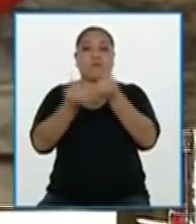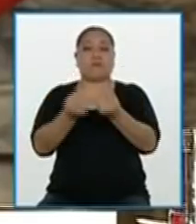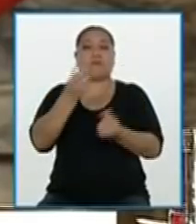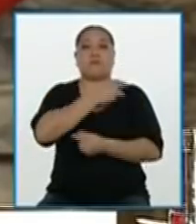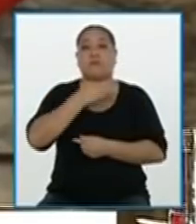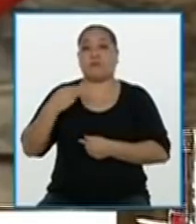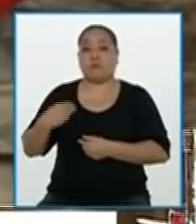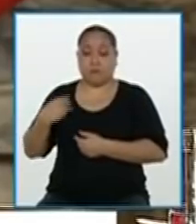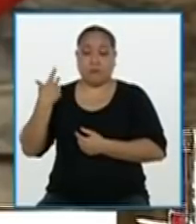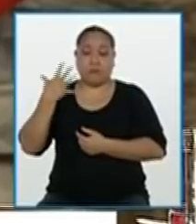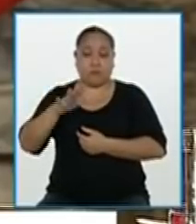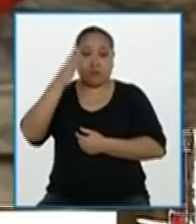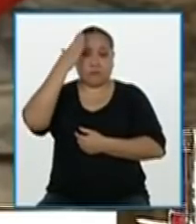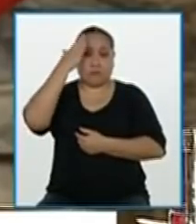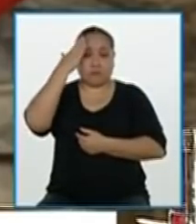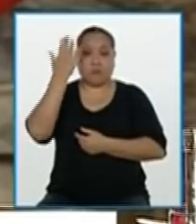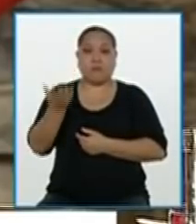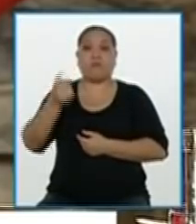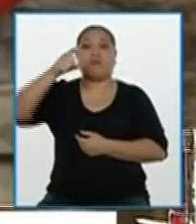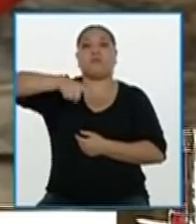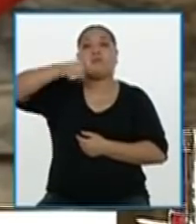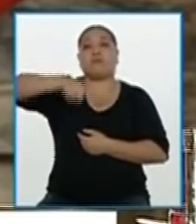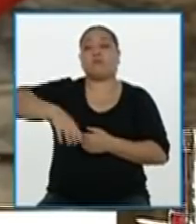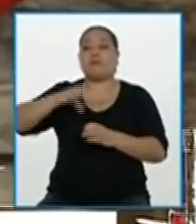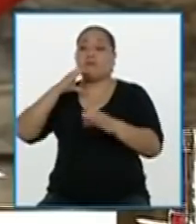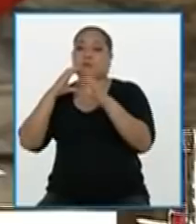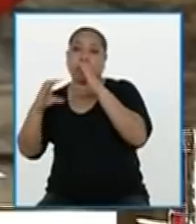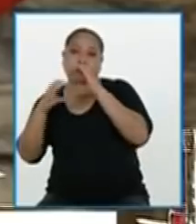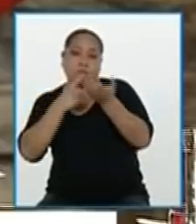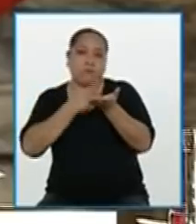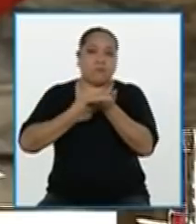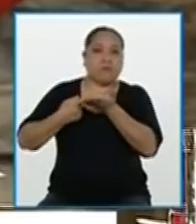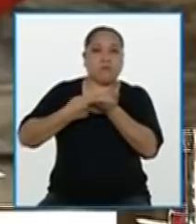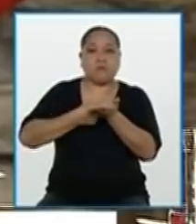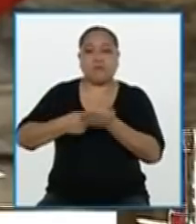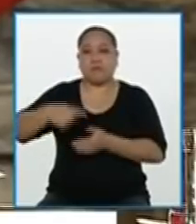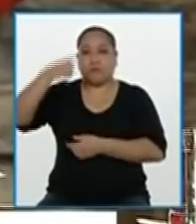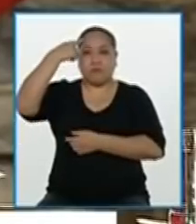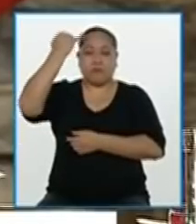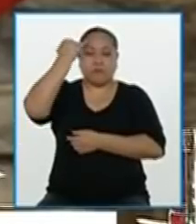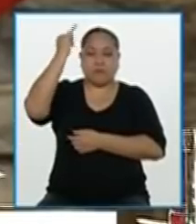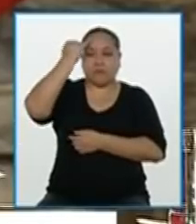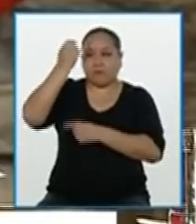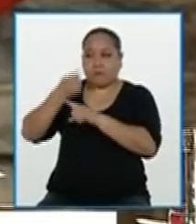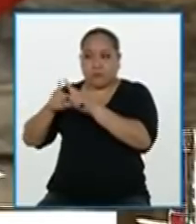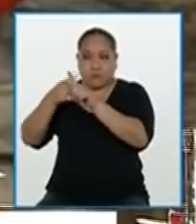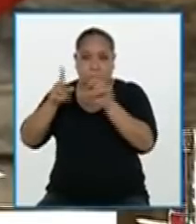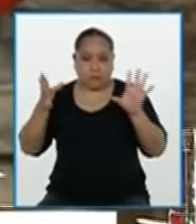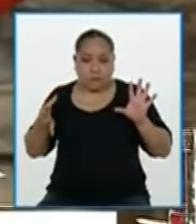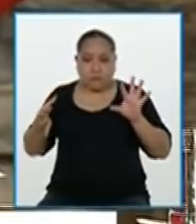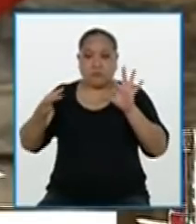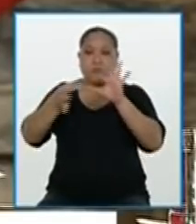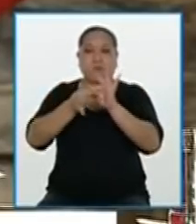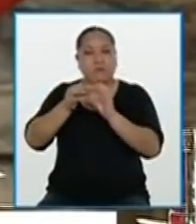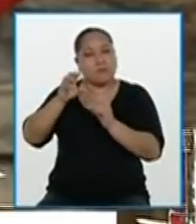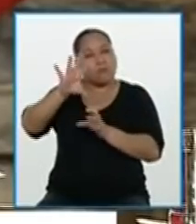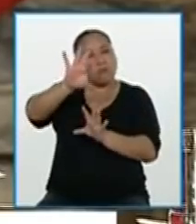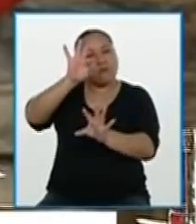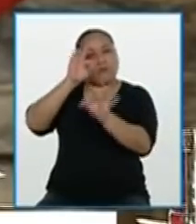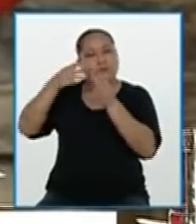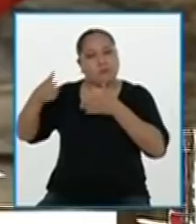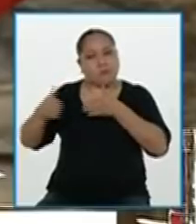repente en un rubro que ya no va a ser rentable en el futuro próximo. Entonces creo que hay que tener cuidado con estas medidas también. Y dentro de este comentario